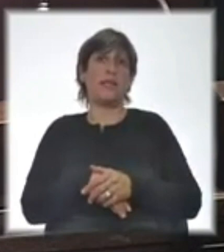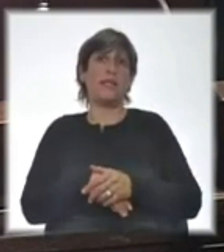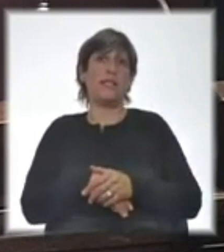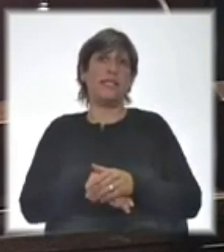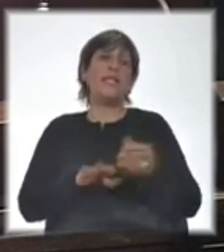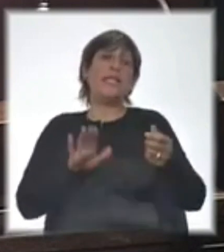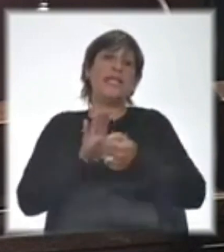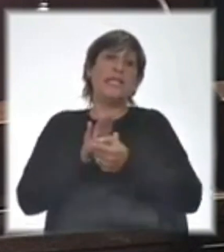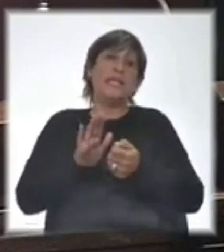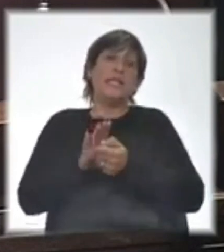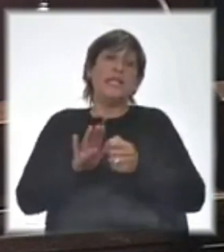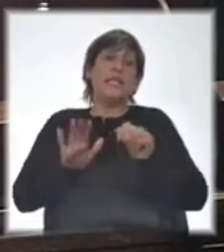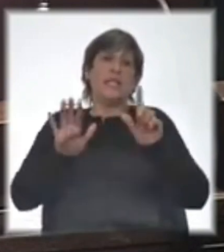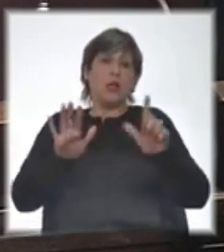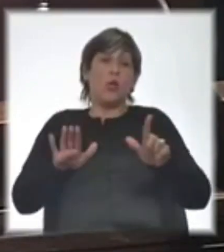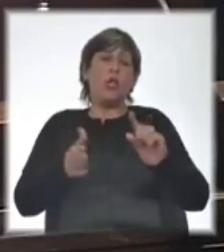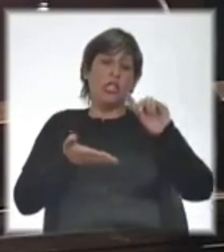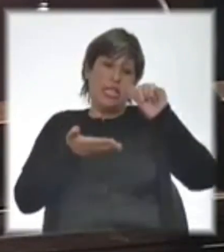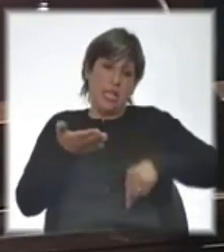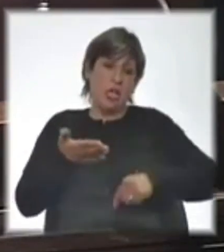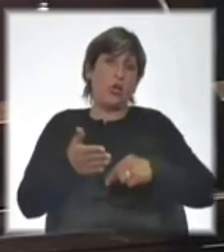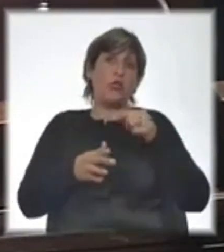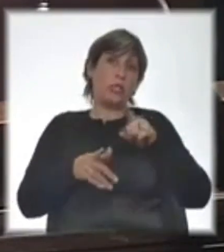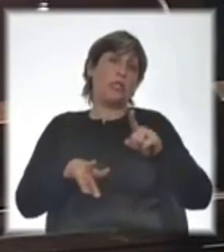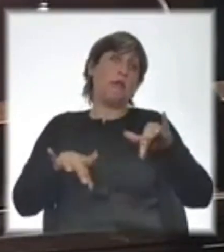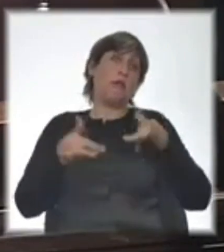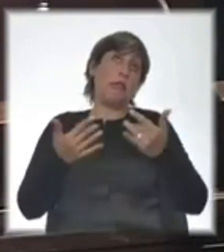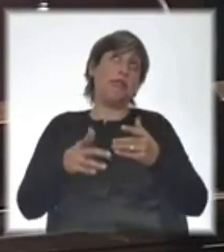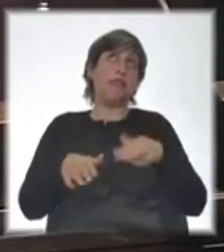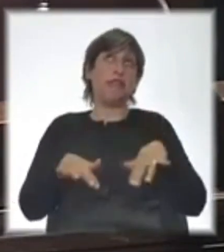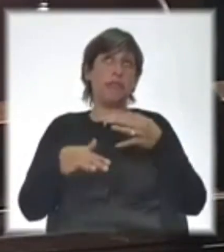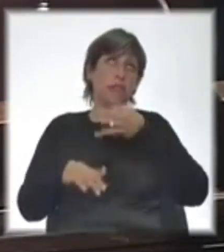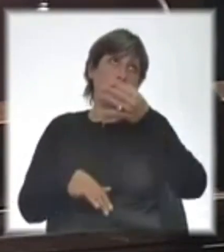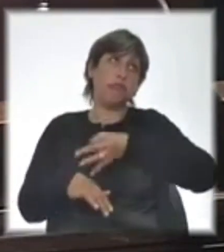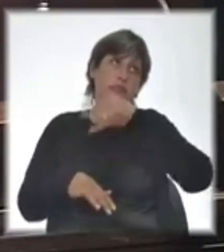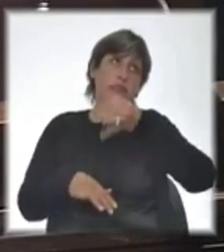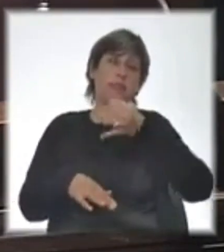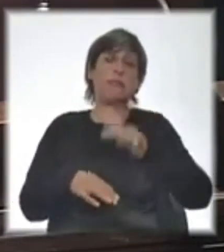El artículo 7 del contrato tan citado